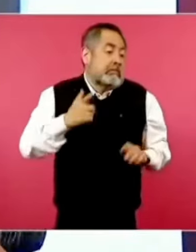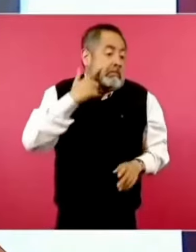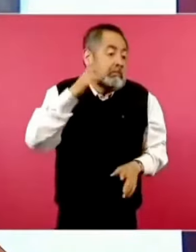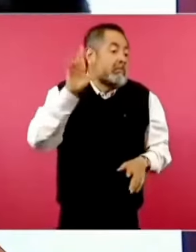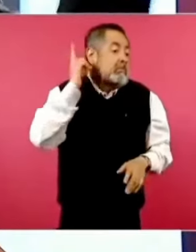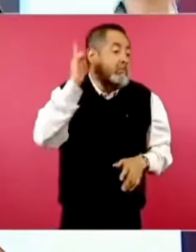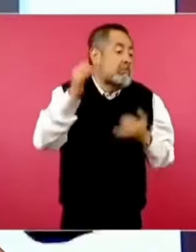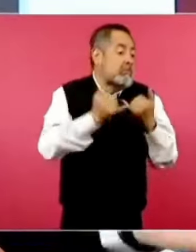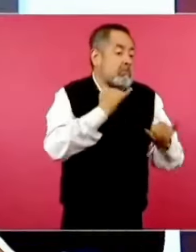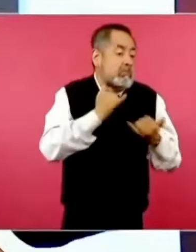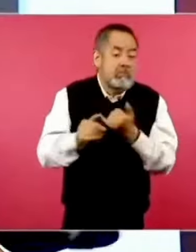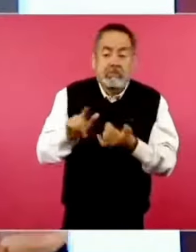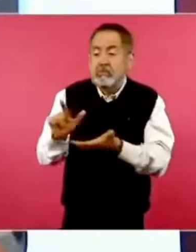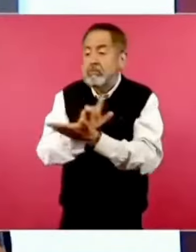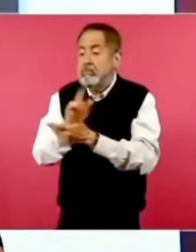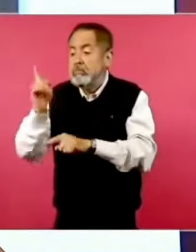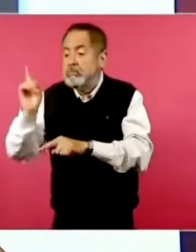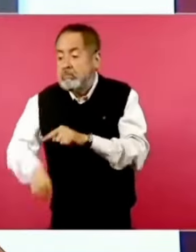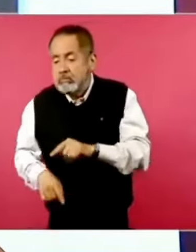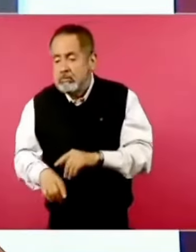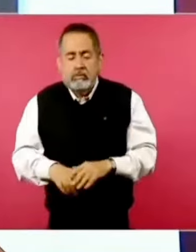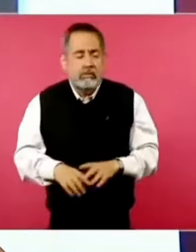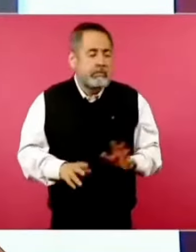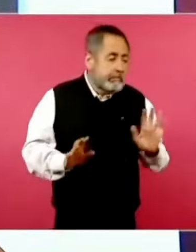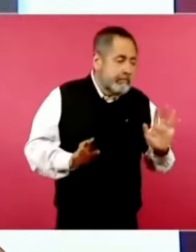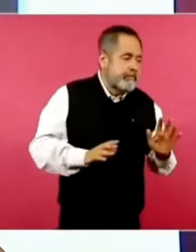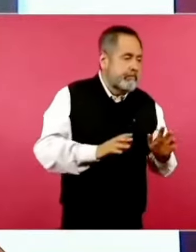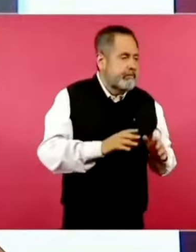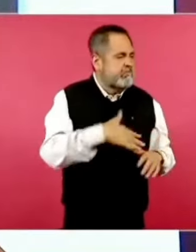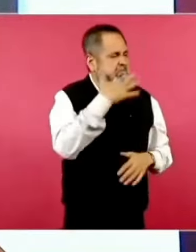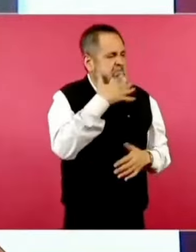y que siga la corrupción. Pues no,